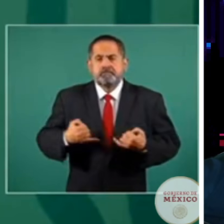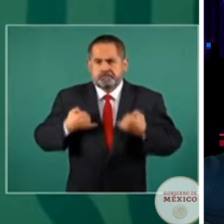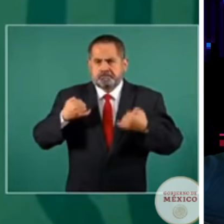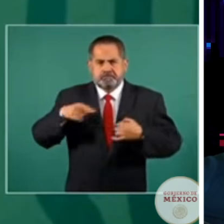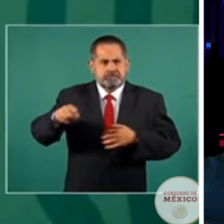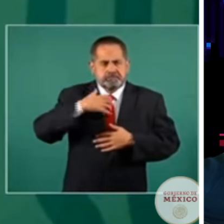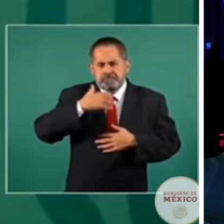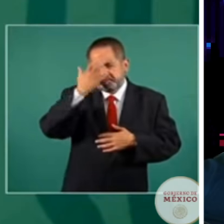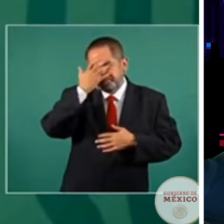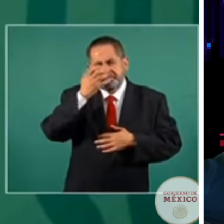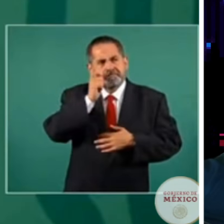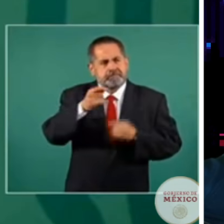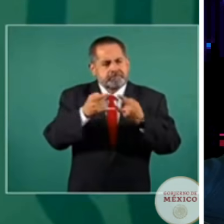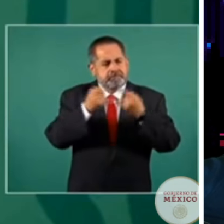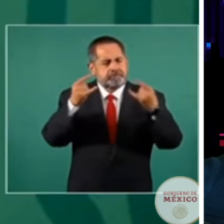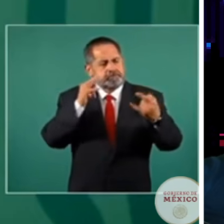conozcan la historia,